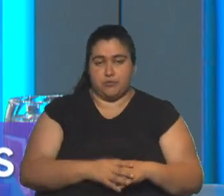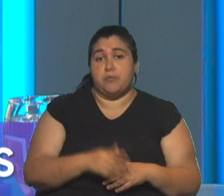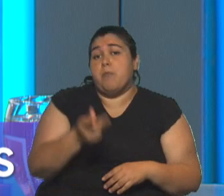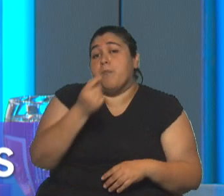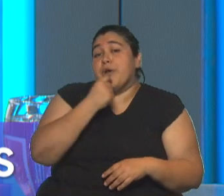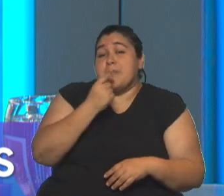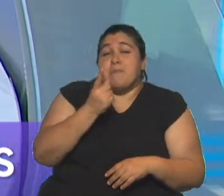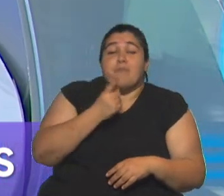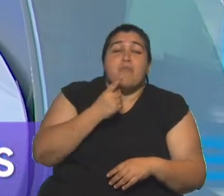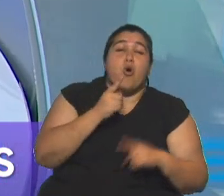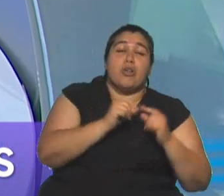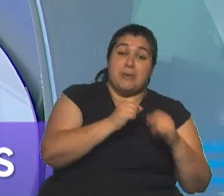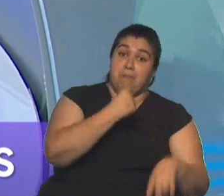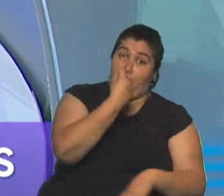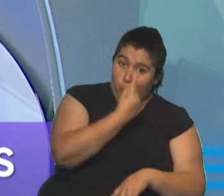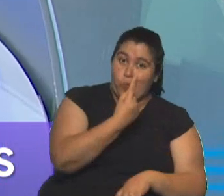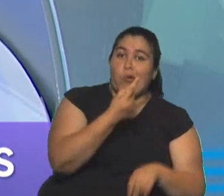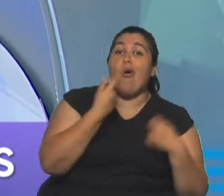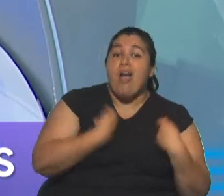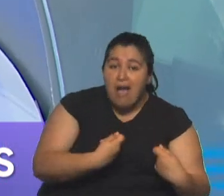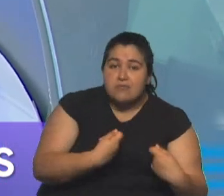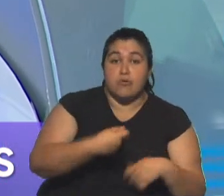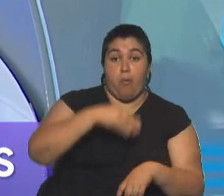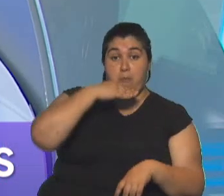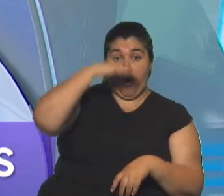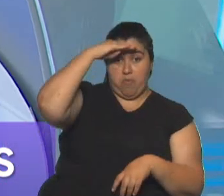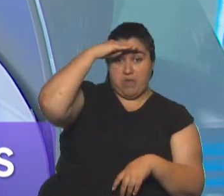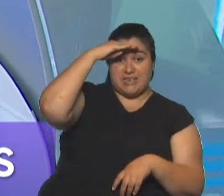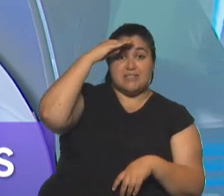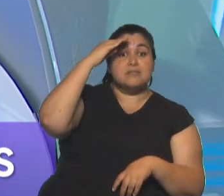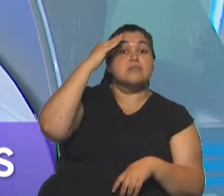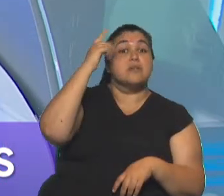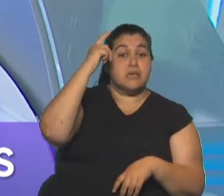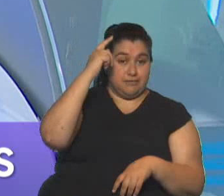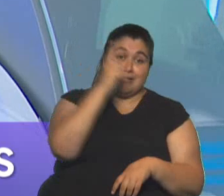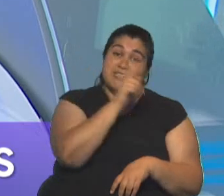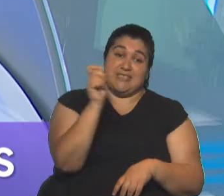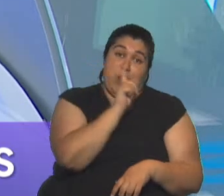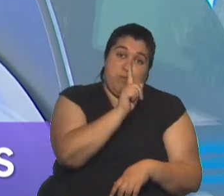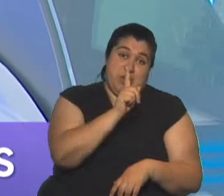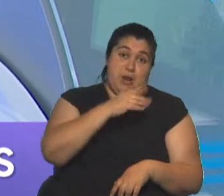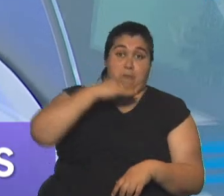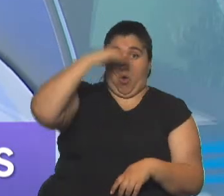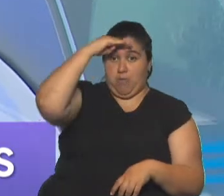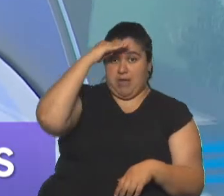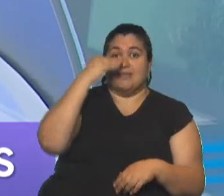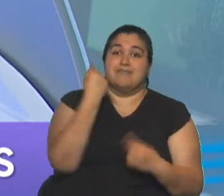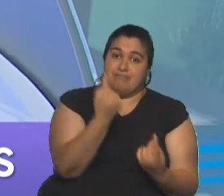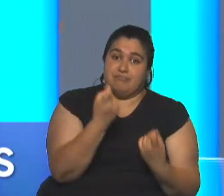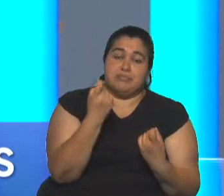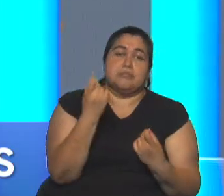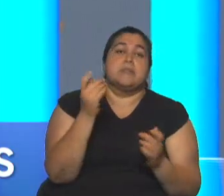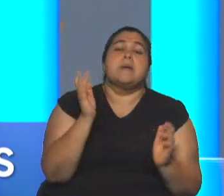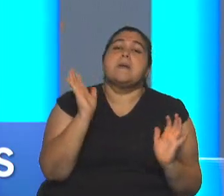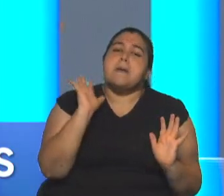de 96.000, más de 96.000 pesos mensuales. Así es, alrededor de 100.000 pesos mensuales. Estamos pensando en un